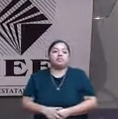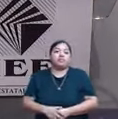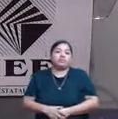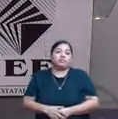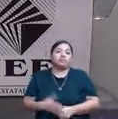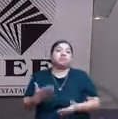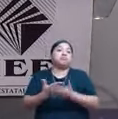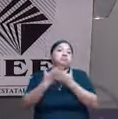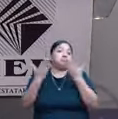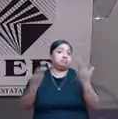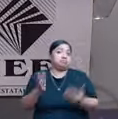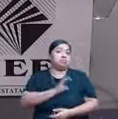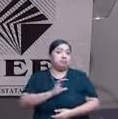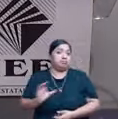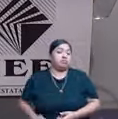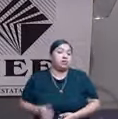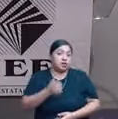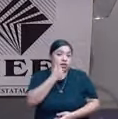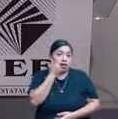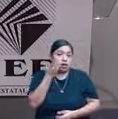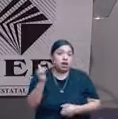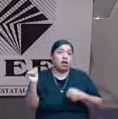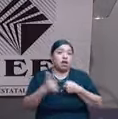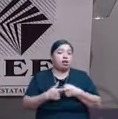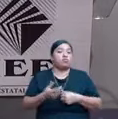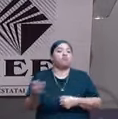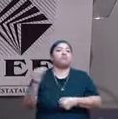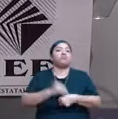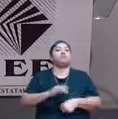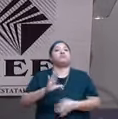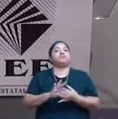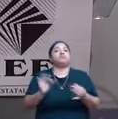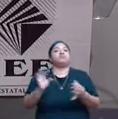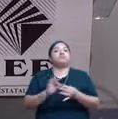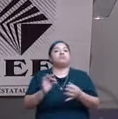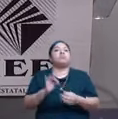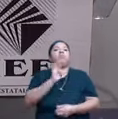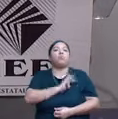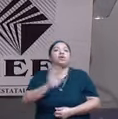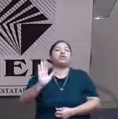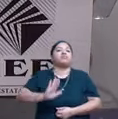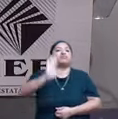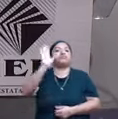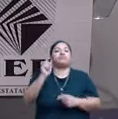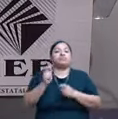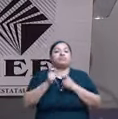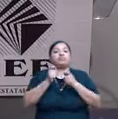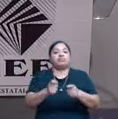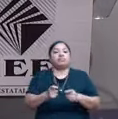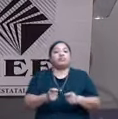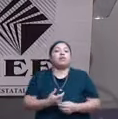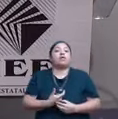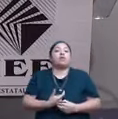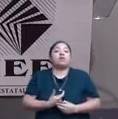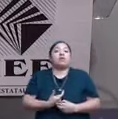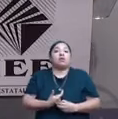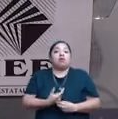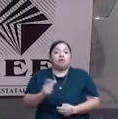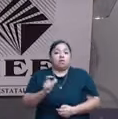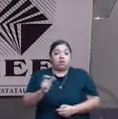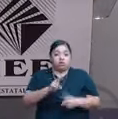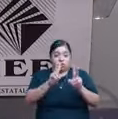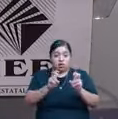de que alguna candidatura desee realizar alguna intervención, se otorgará conforme lo soliciten y se asignará levantando la mano. Al final de los 2 bloques